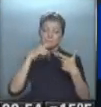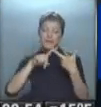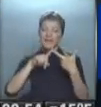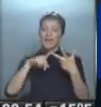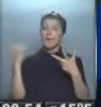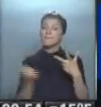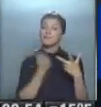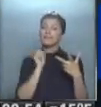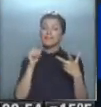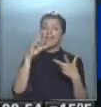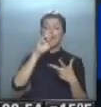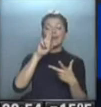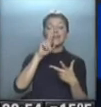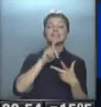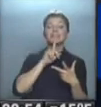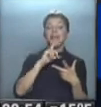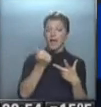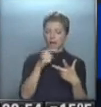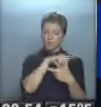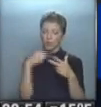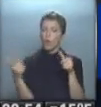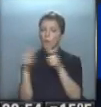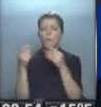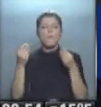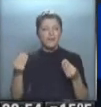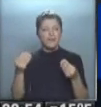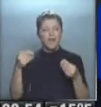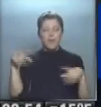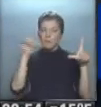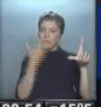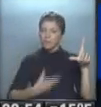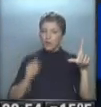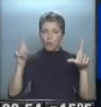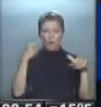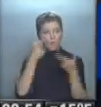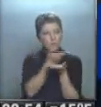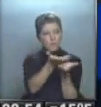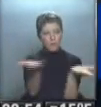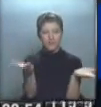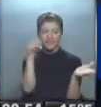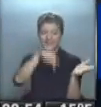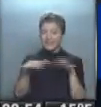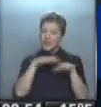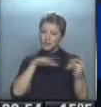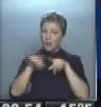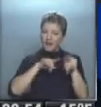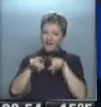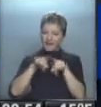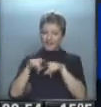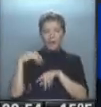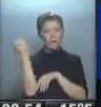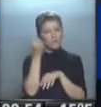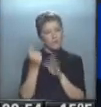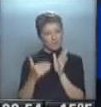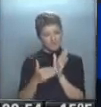de RTA. ¿Por qué? Porque la televisión pública va a transmitir una vez más este evento de carácter muy